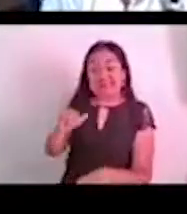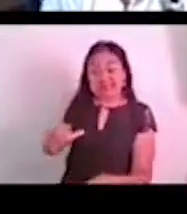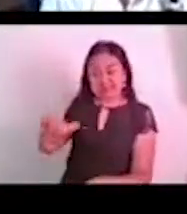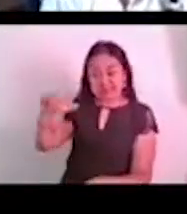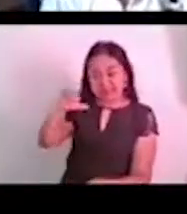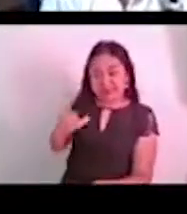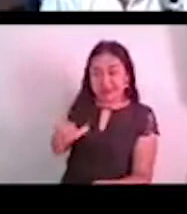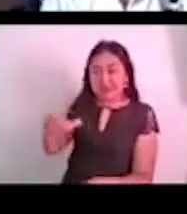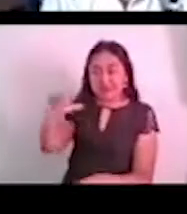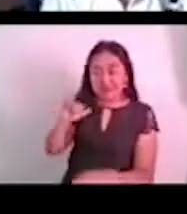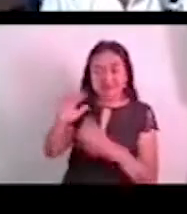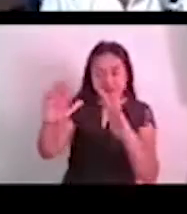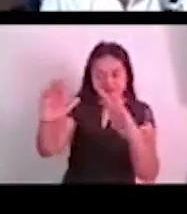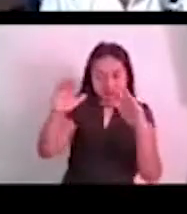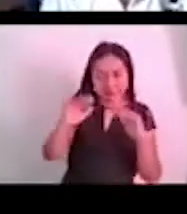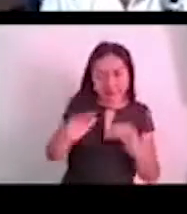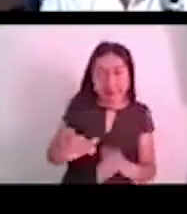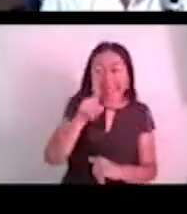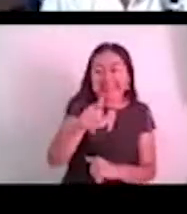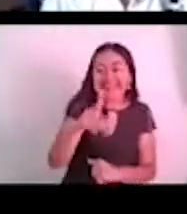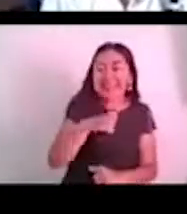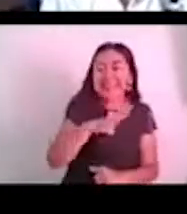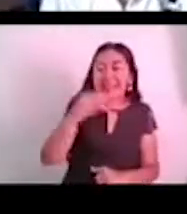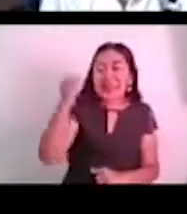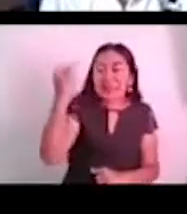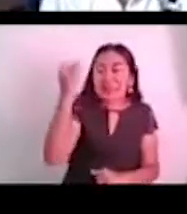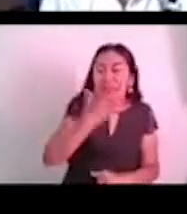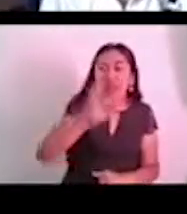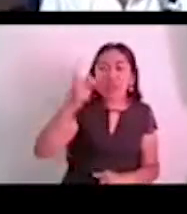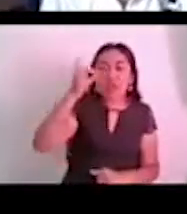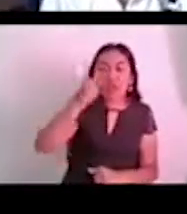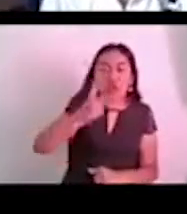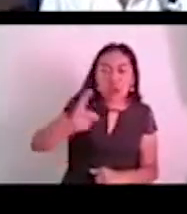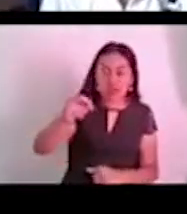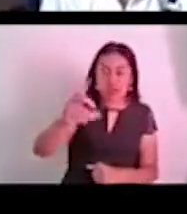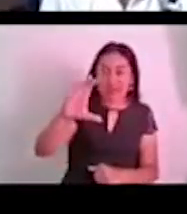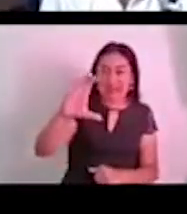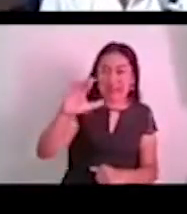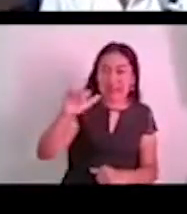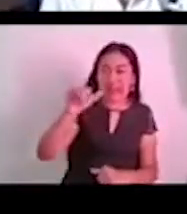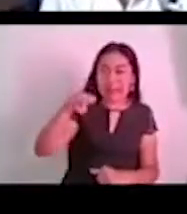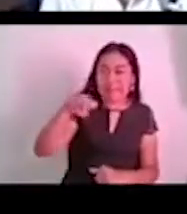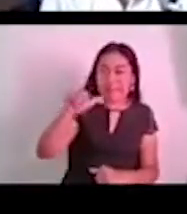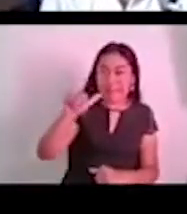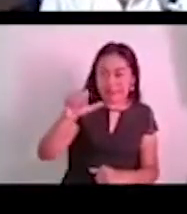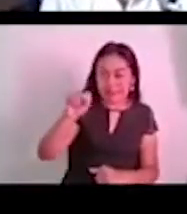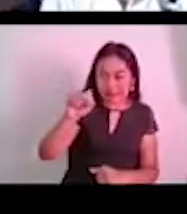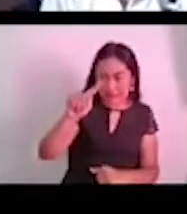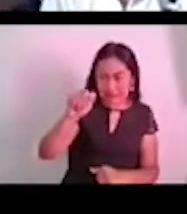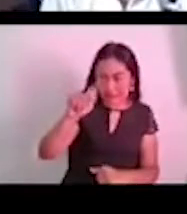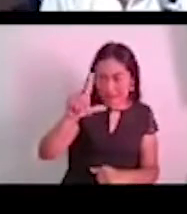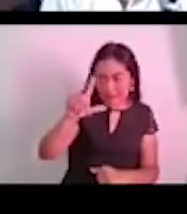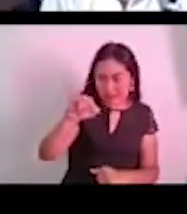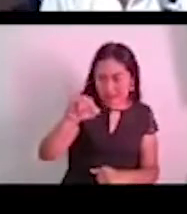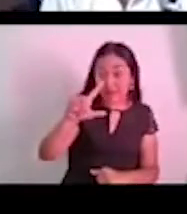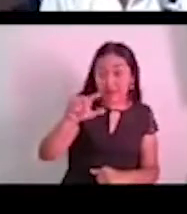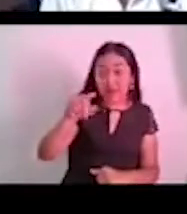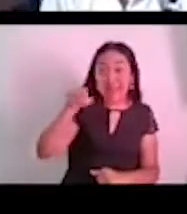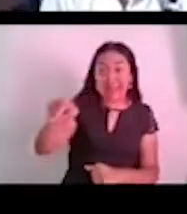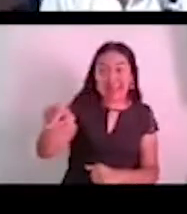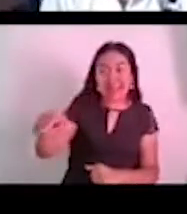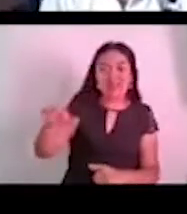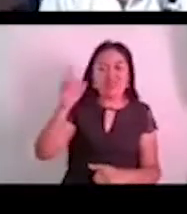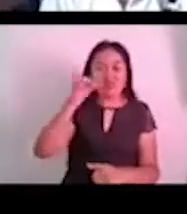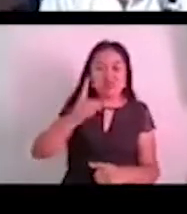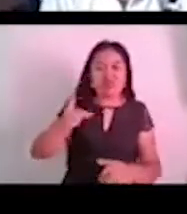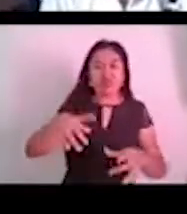este es el dios Camachtli, es un dios chichimeca, es un cazador antes que otra cosa, él